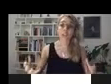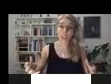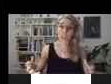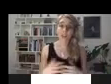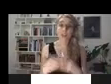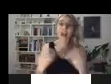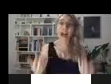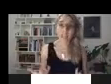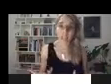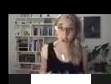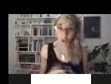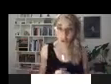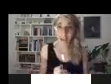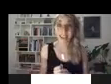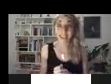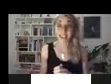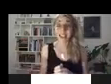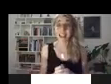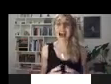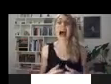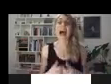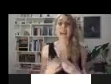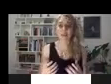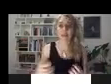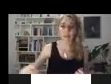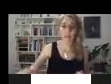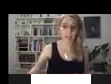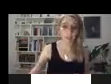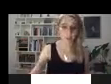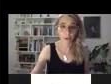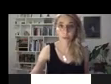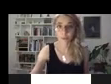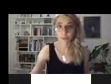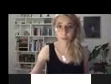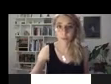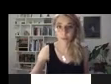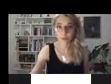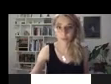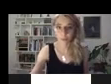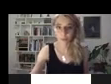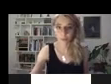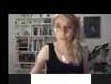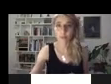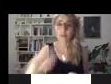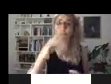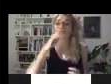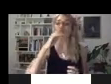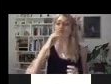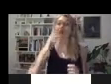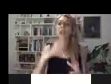los coleccionistas son aquellos agentes que activan el mercado, ¿no?